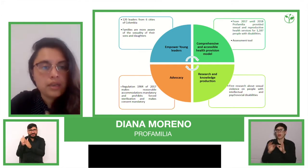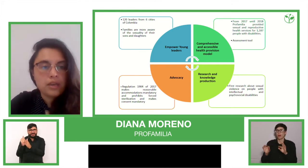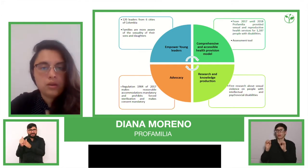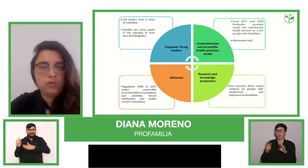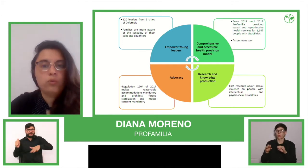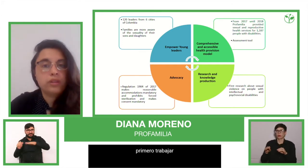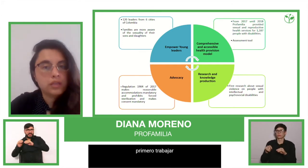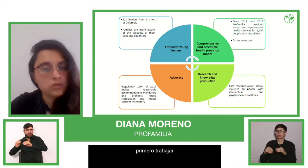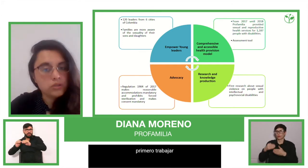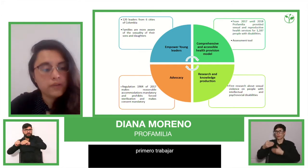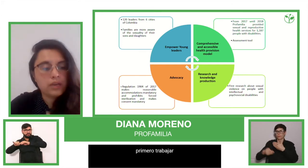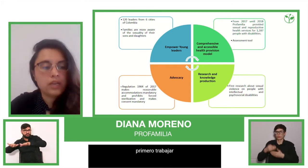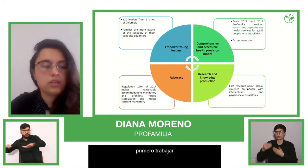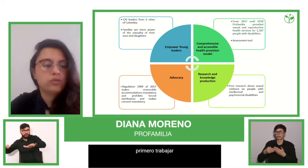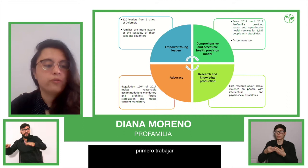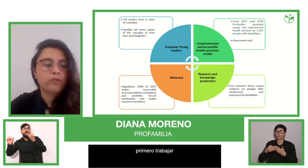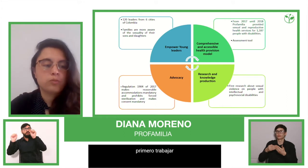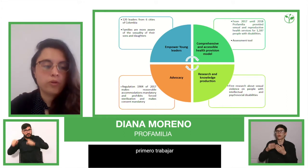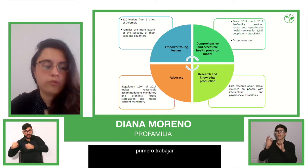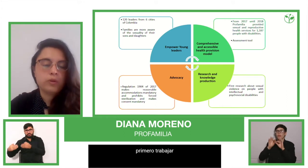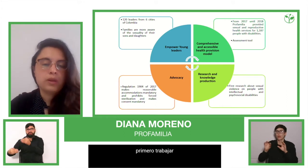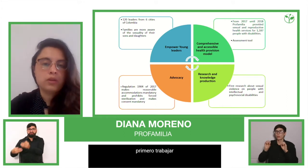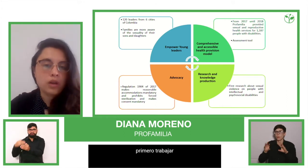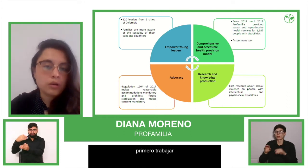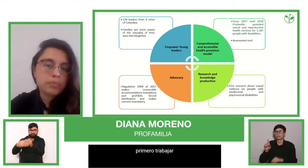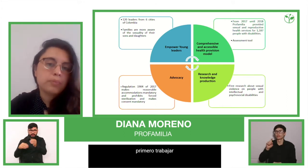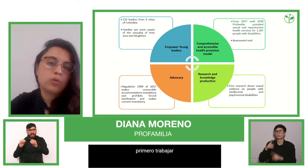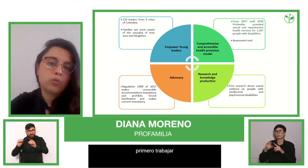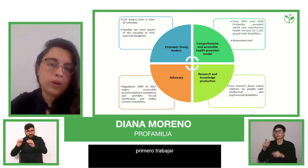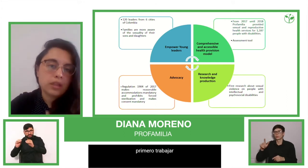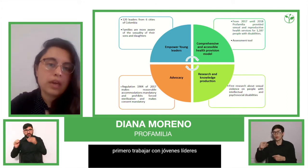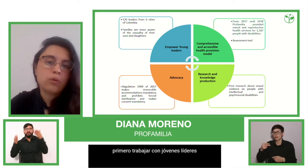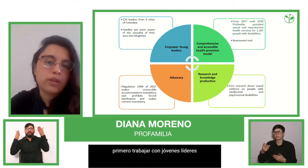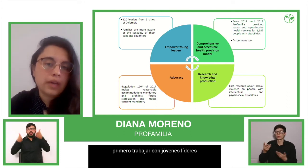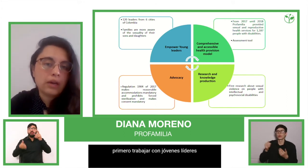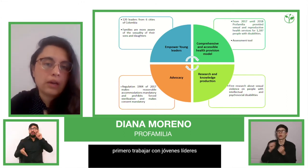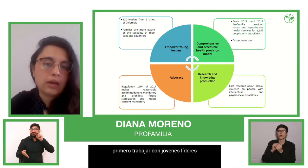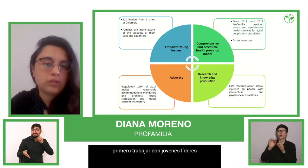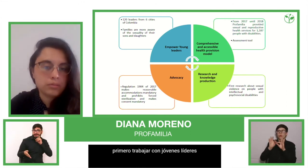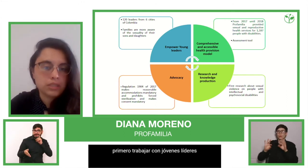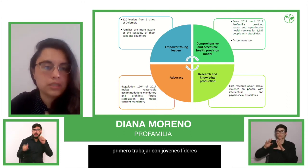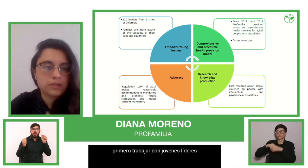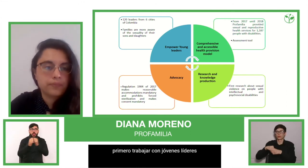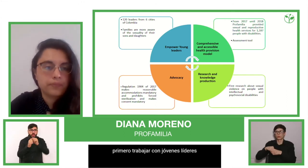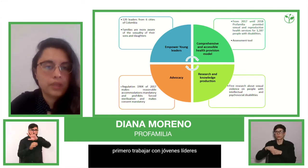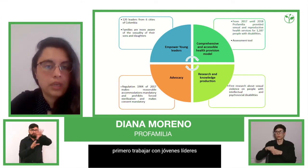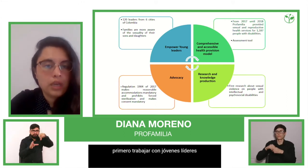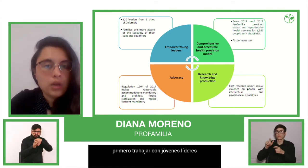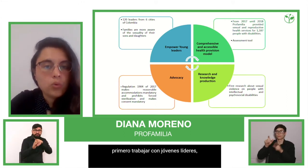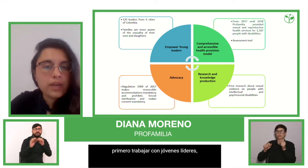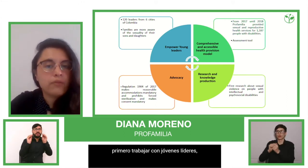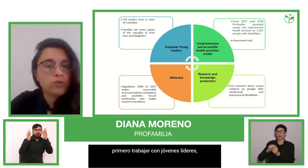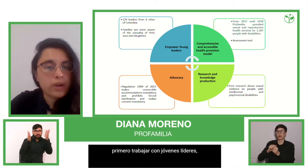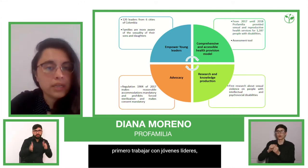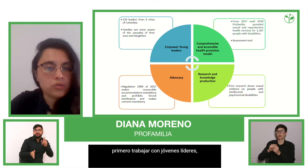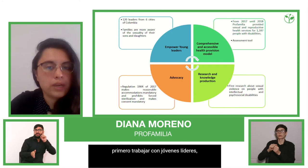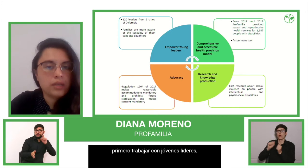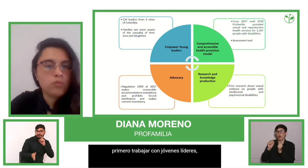educación, procesos de educación sexual con educación inclusiva para personas jóvenes con y sin